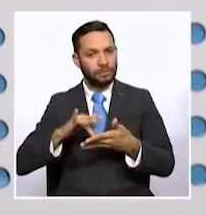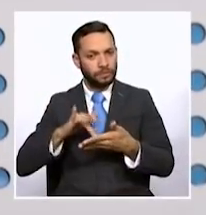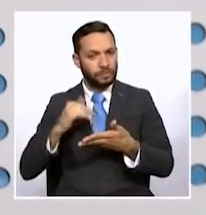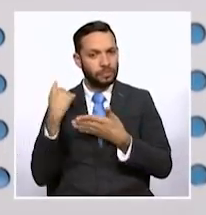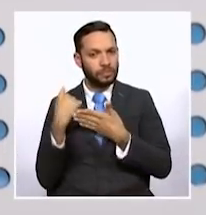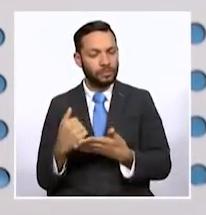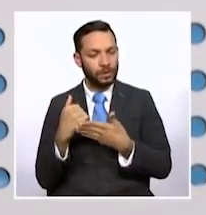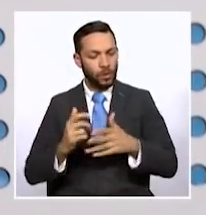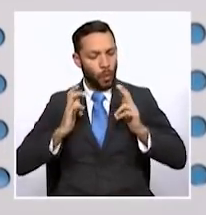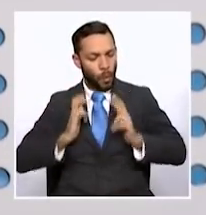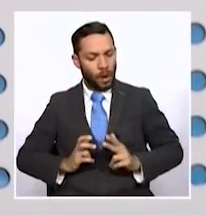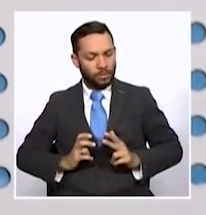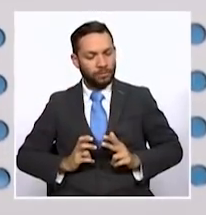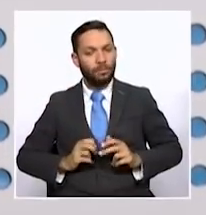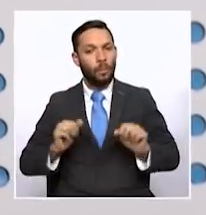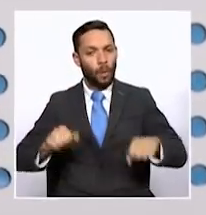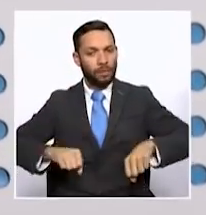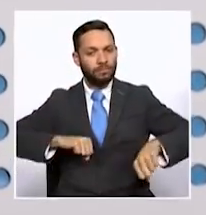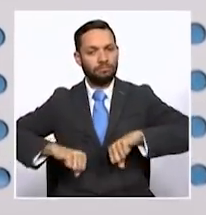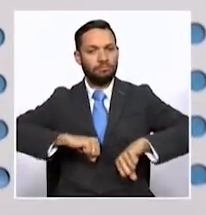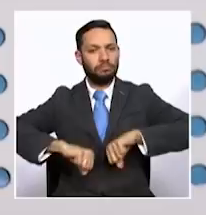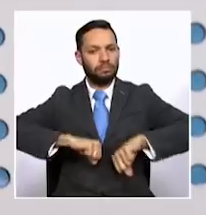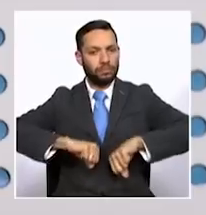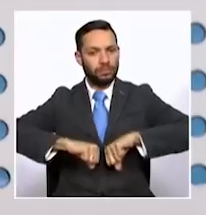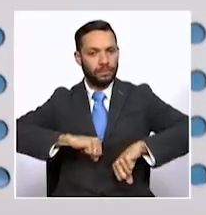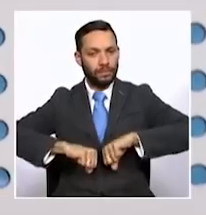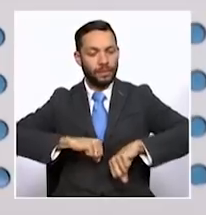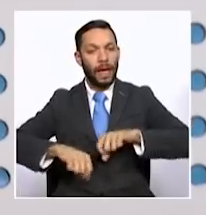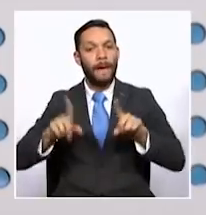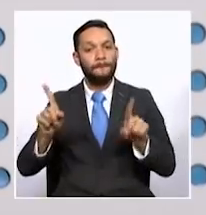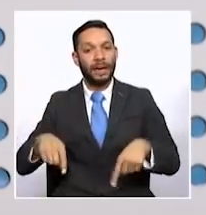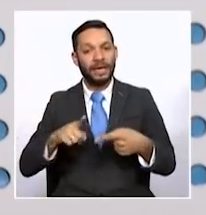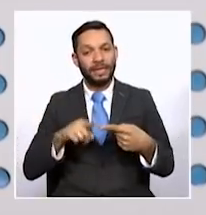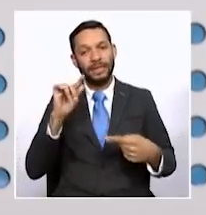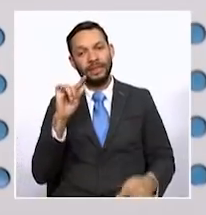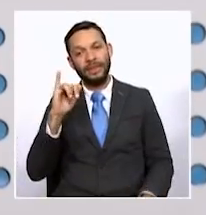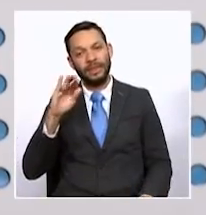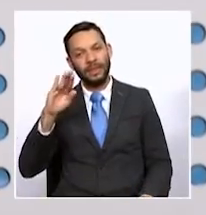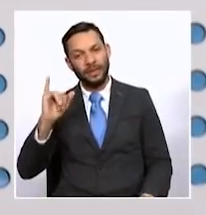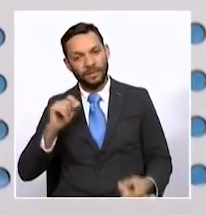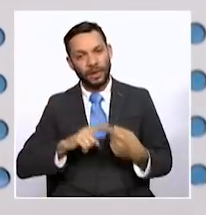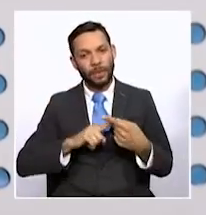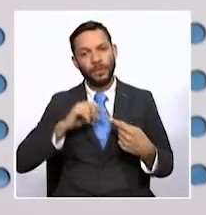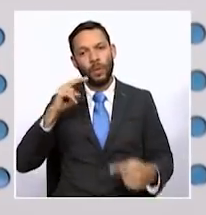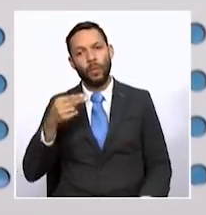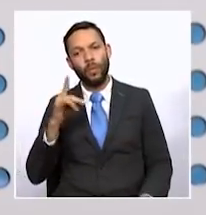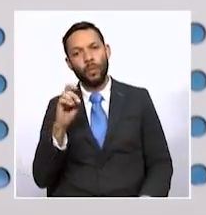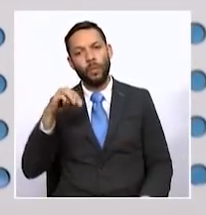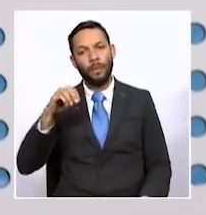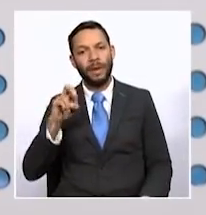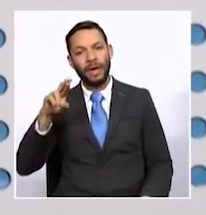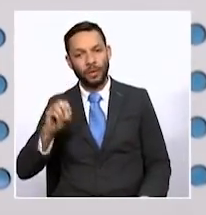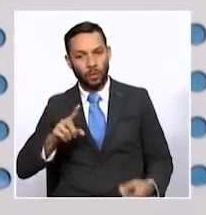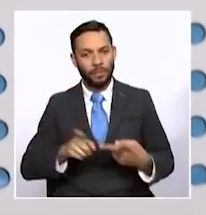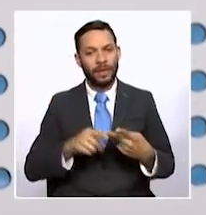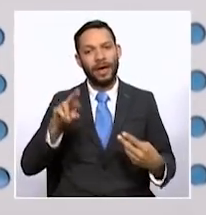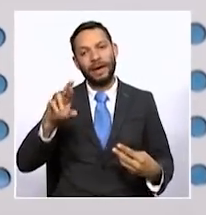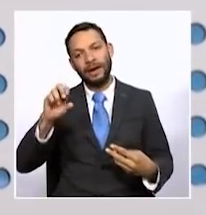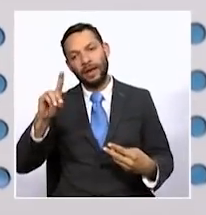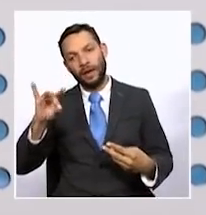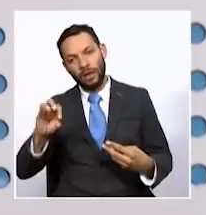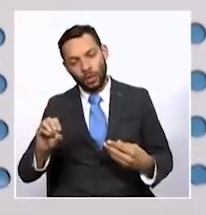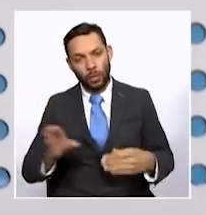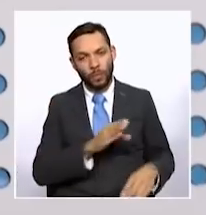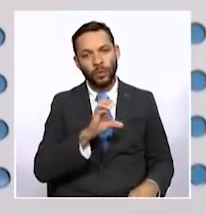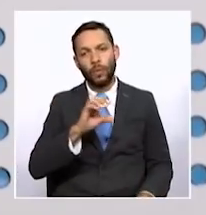nivel corporal. Además pues del hueso de la tibia, el húmero y los huesos del antebrazo, que son el radio y el cúbito, y ya pues venimos con los huesos